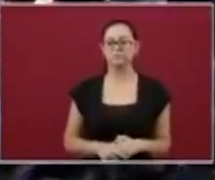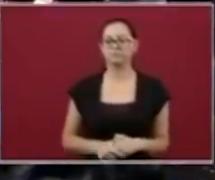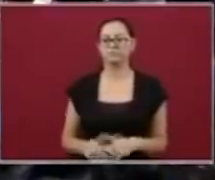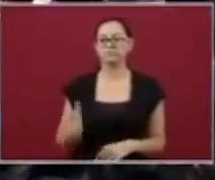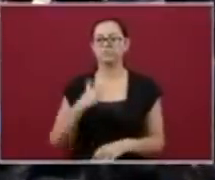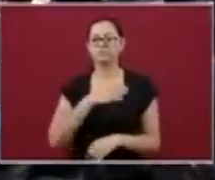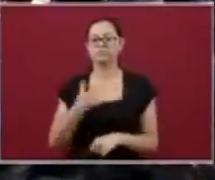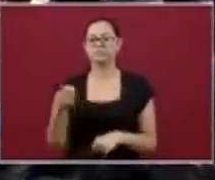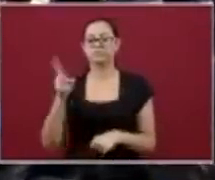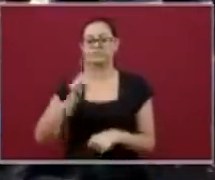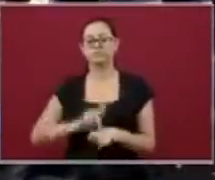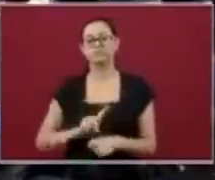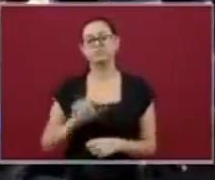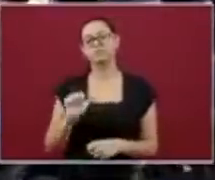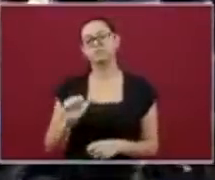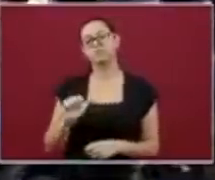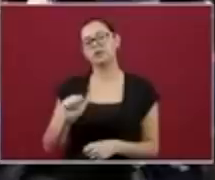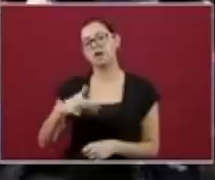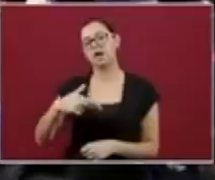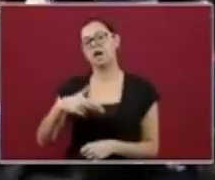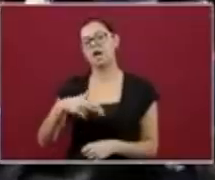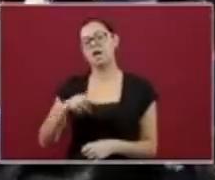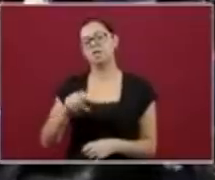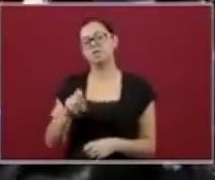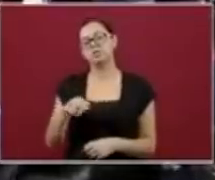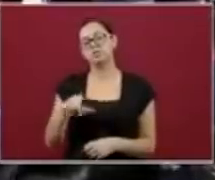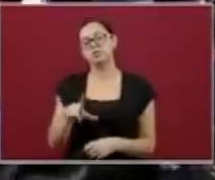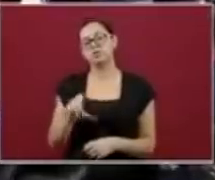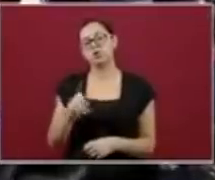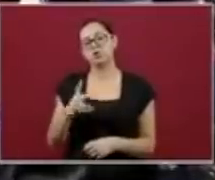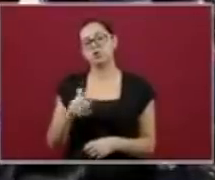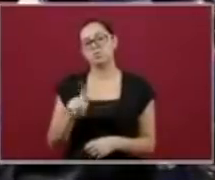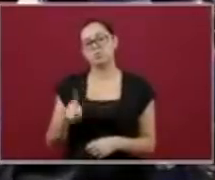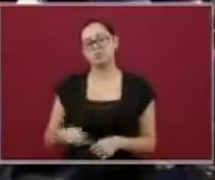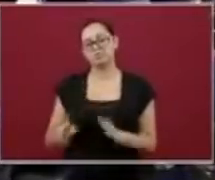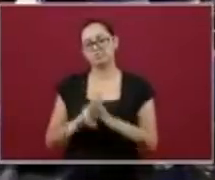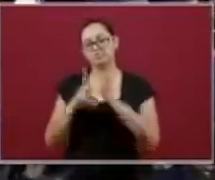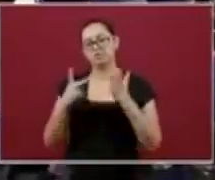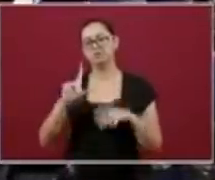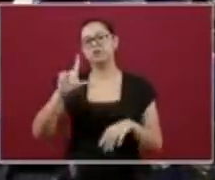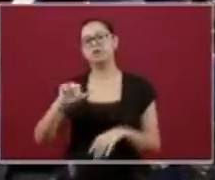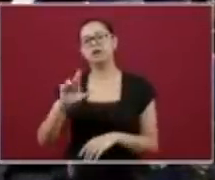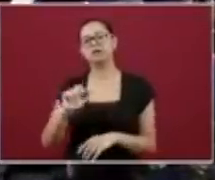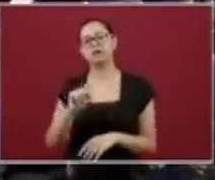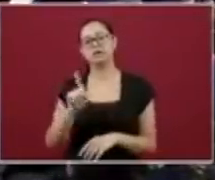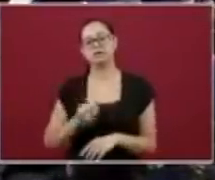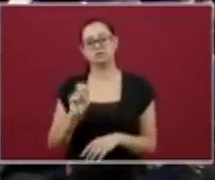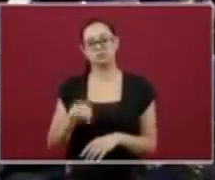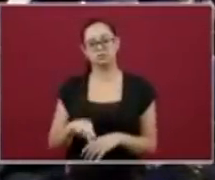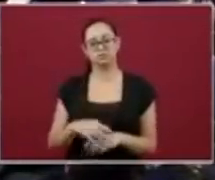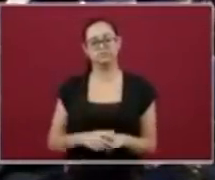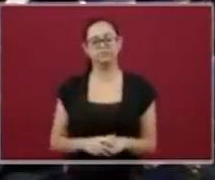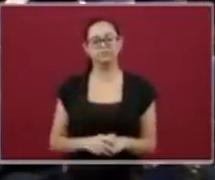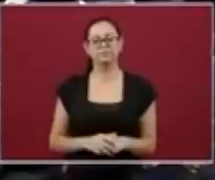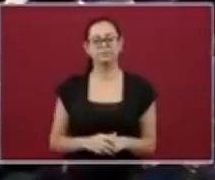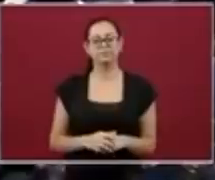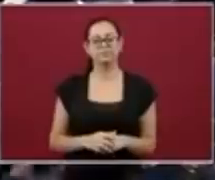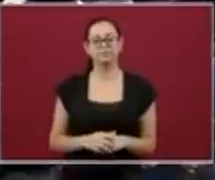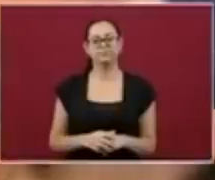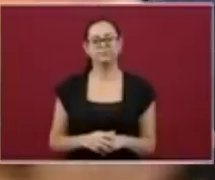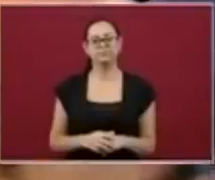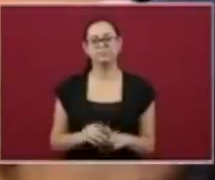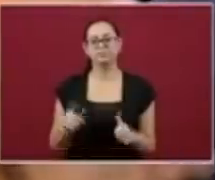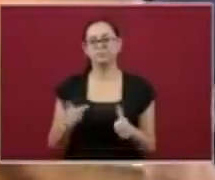Buenos días, presidente Antonio López, del diario La Razón. Primero, si me puede hablar sobre